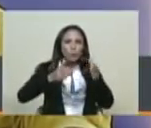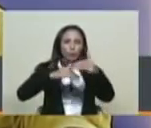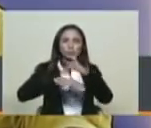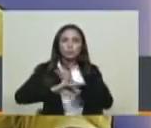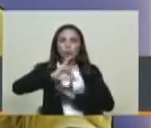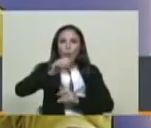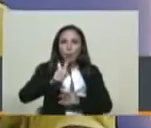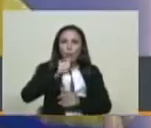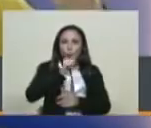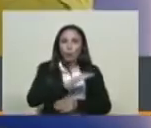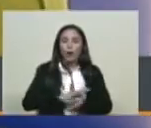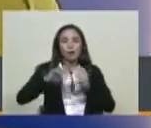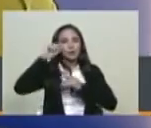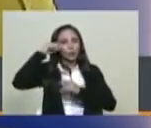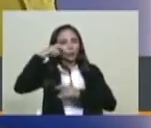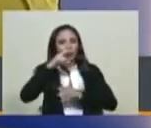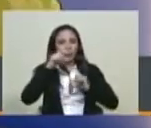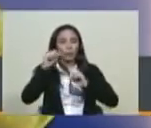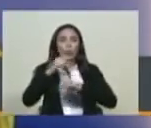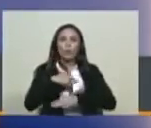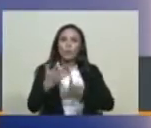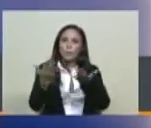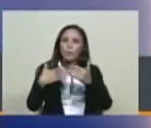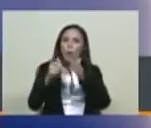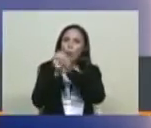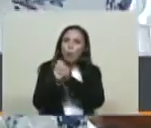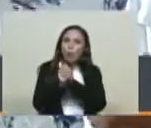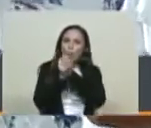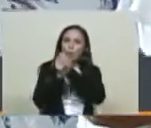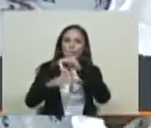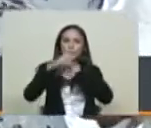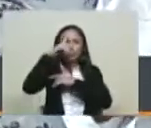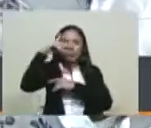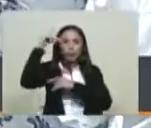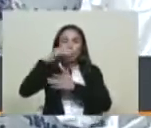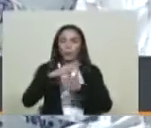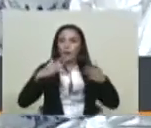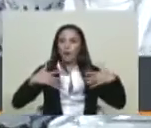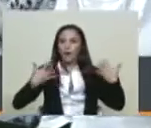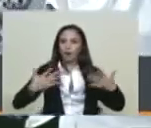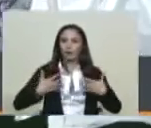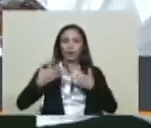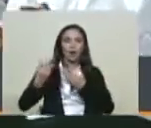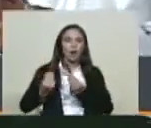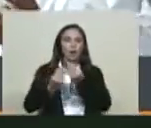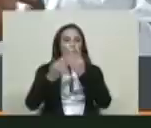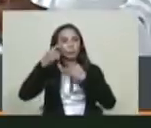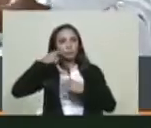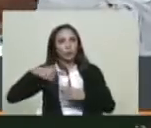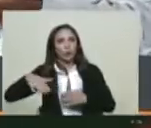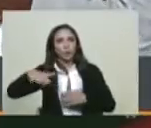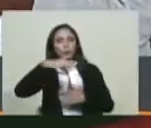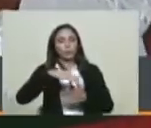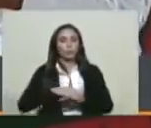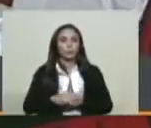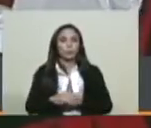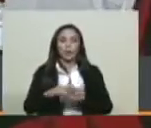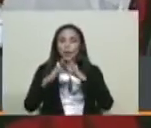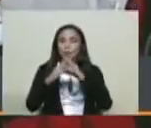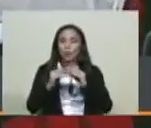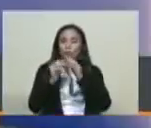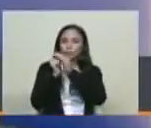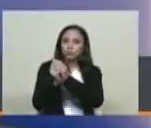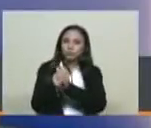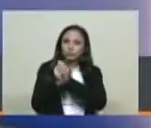y me dan sus bendiciones. Pido las bendiciones de nuestro Dios por la felicidad de nuestro pueblo, pido las bendiciones de nuestro